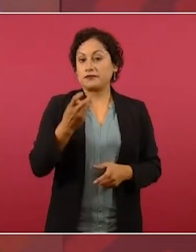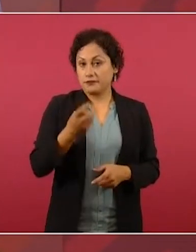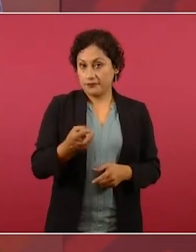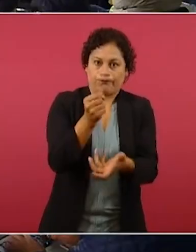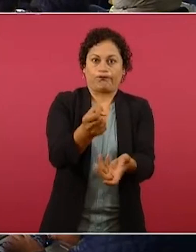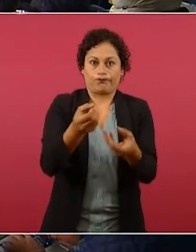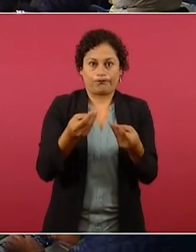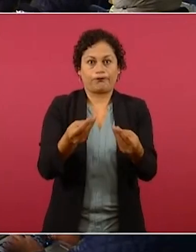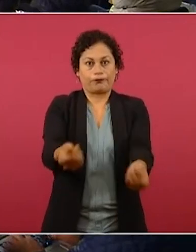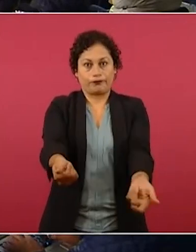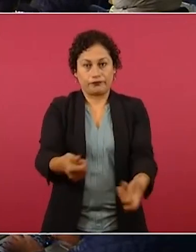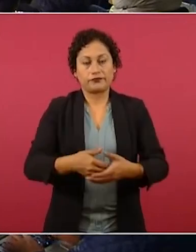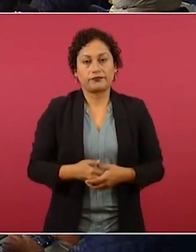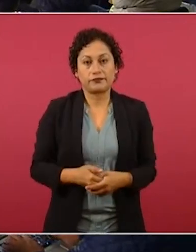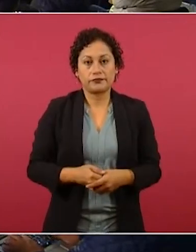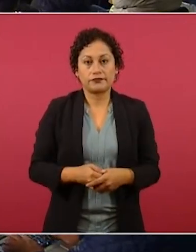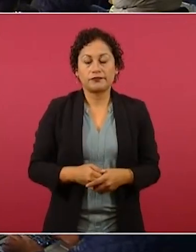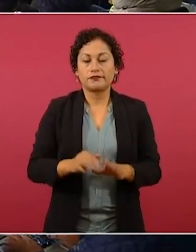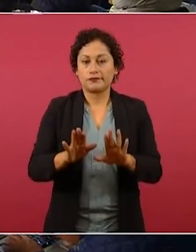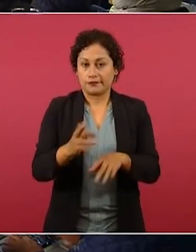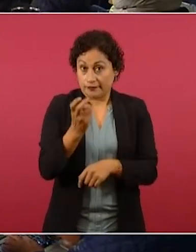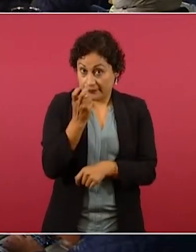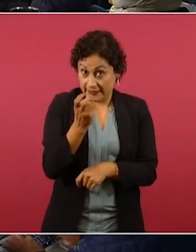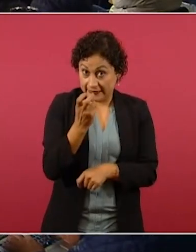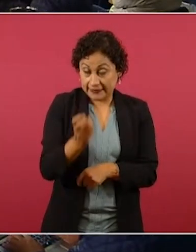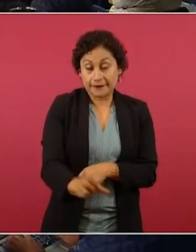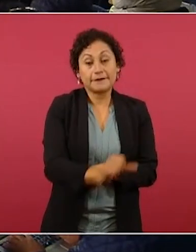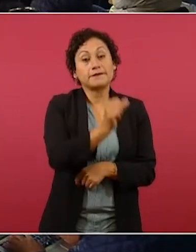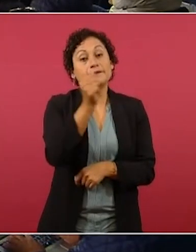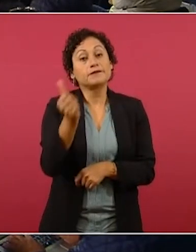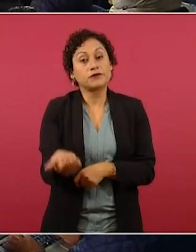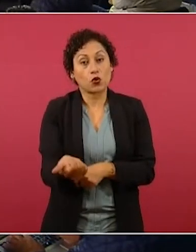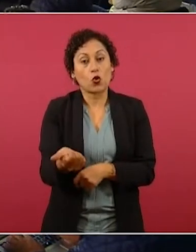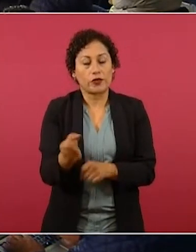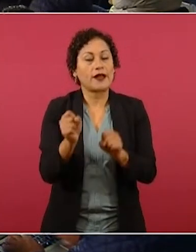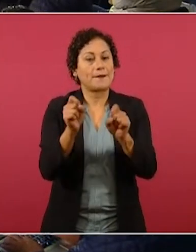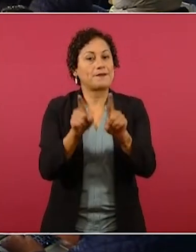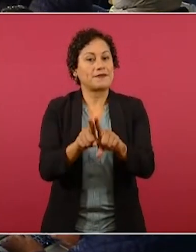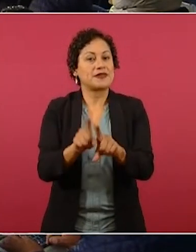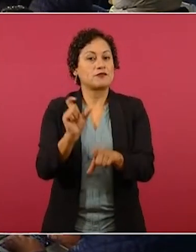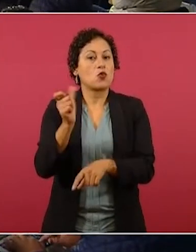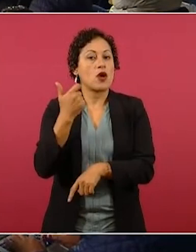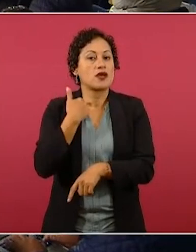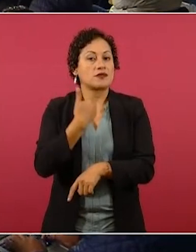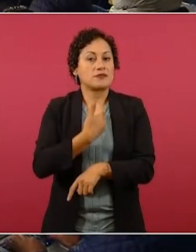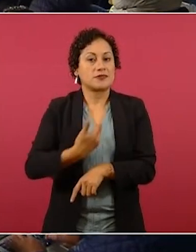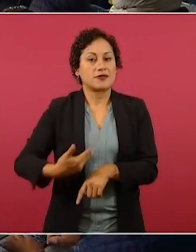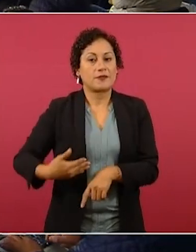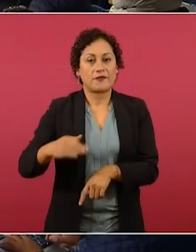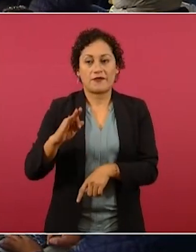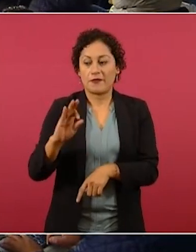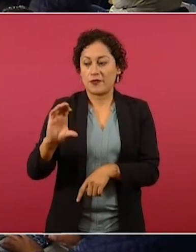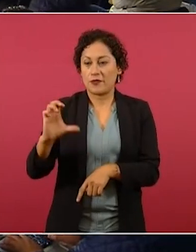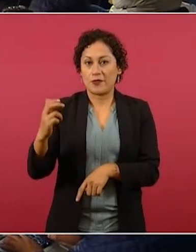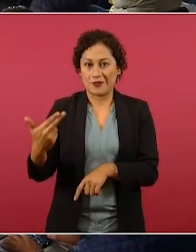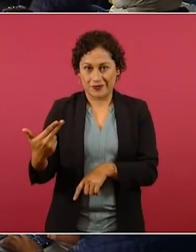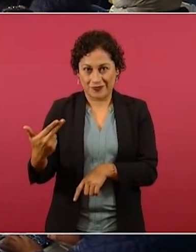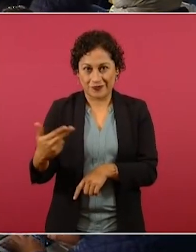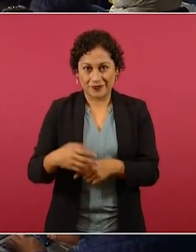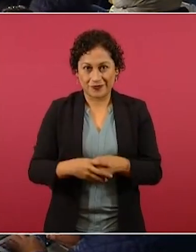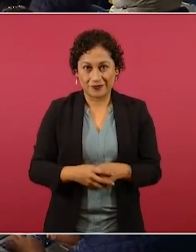importante. Pero hay otra que tiene que ver también con Calderón. Vamos a un